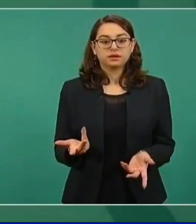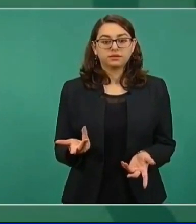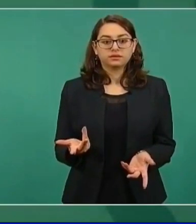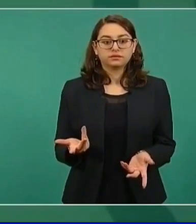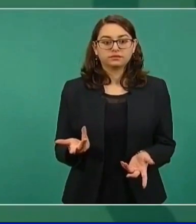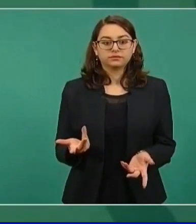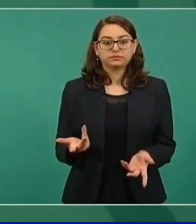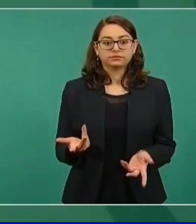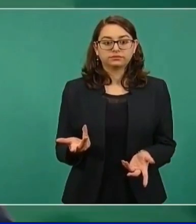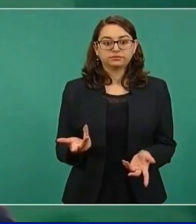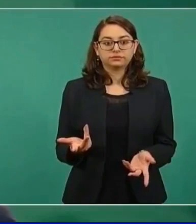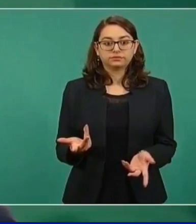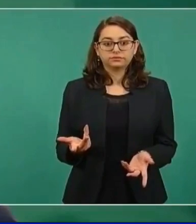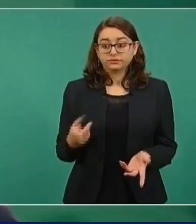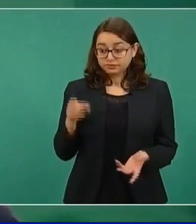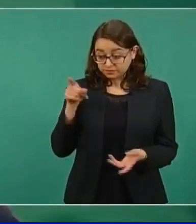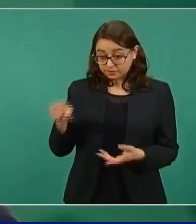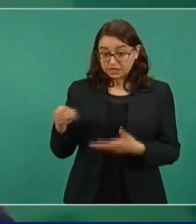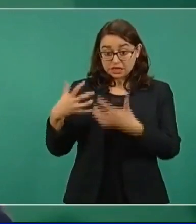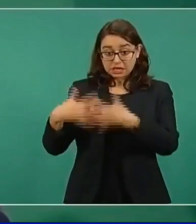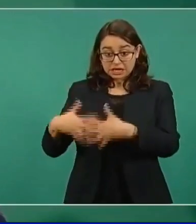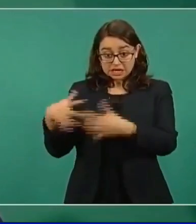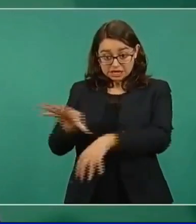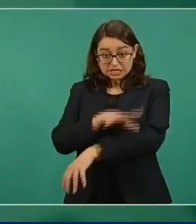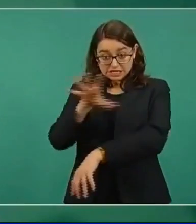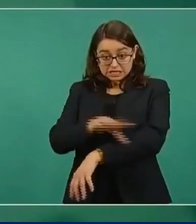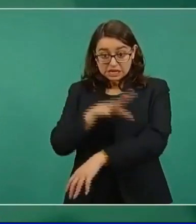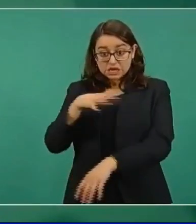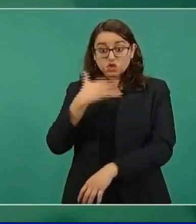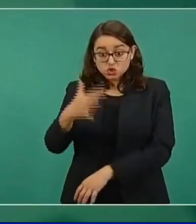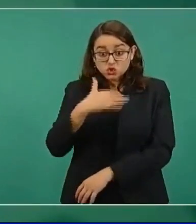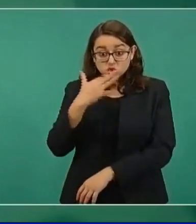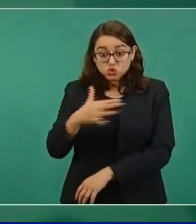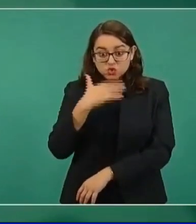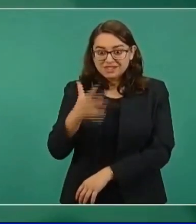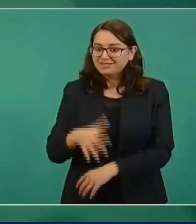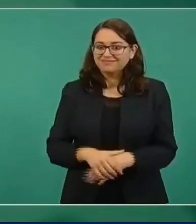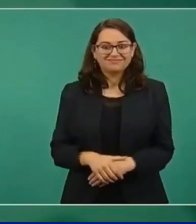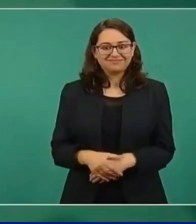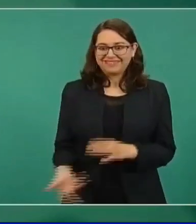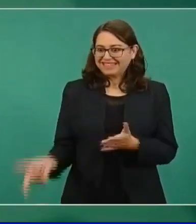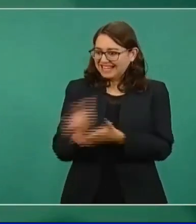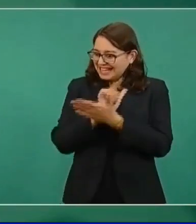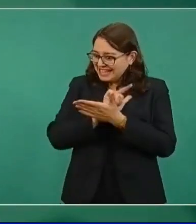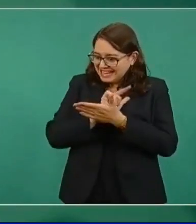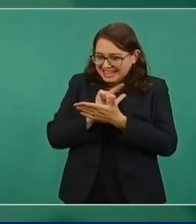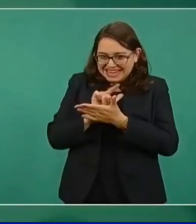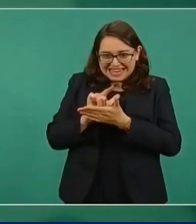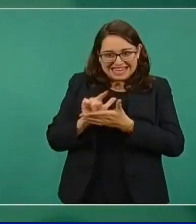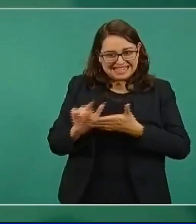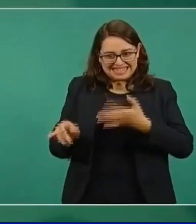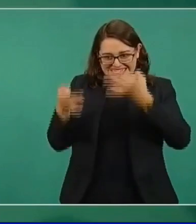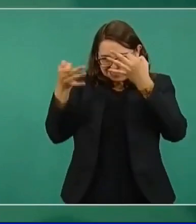de que se trata de energía sucia, es la energía más limpia,